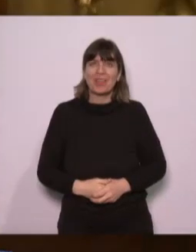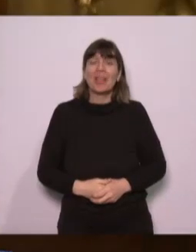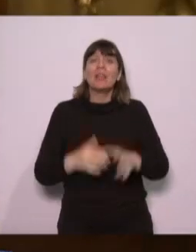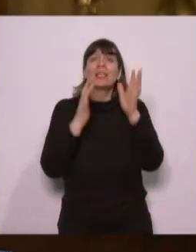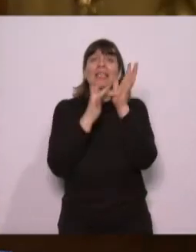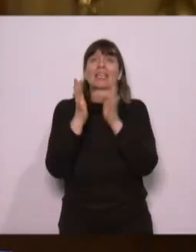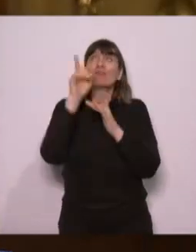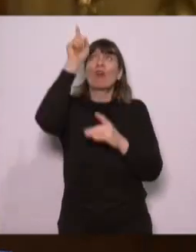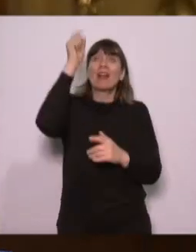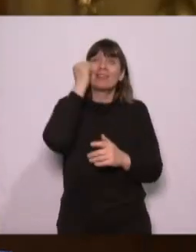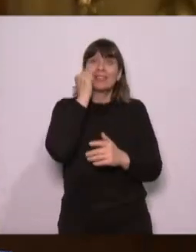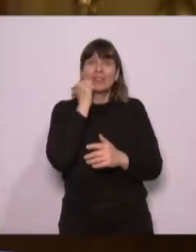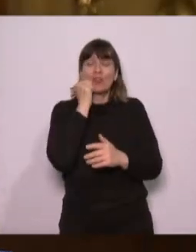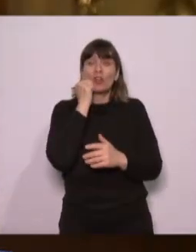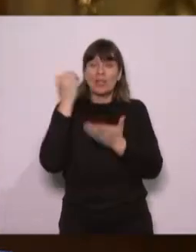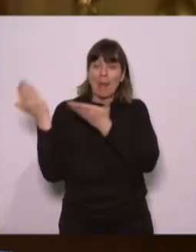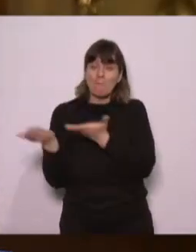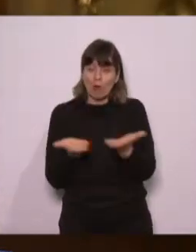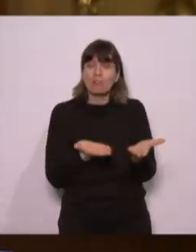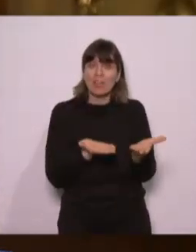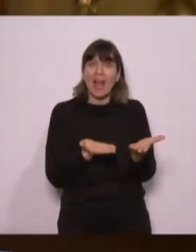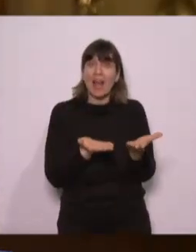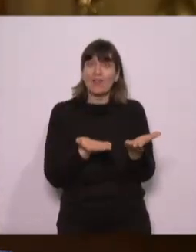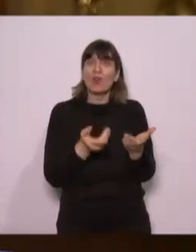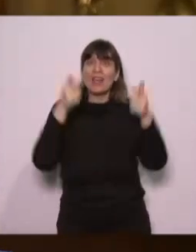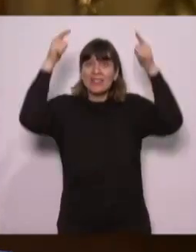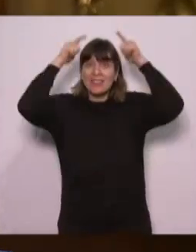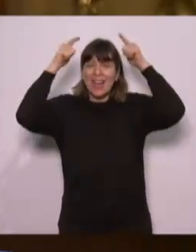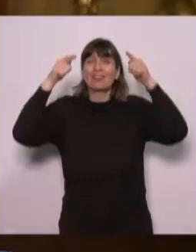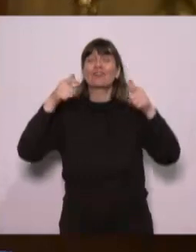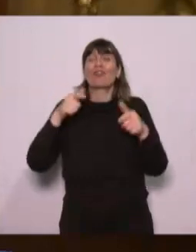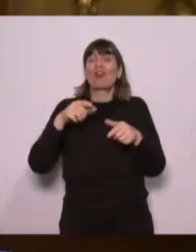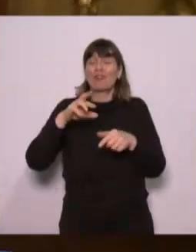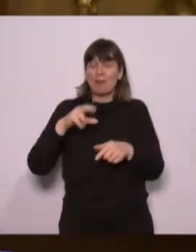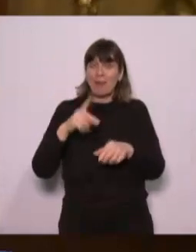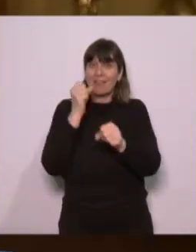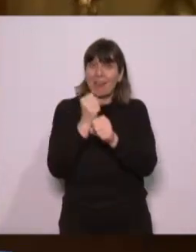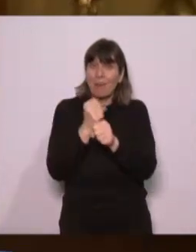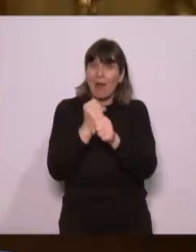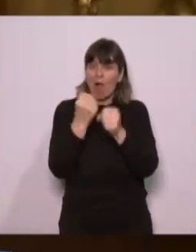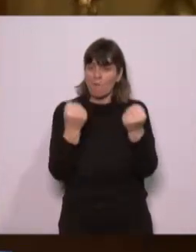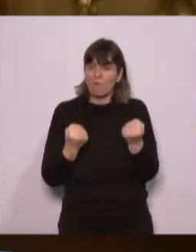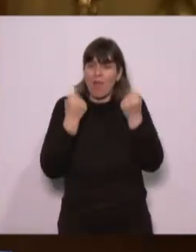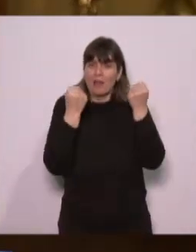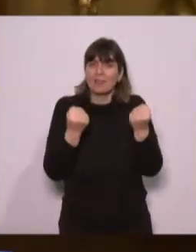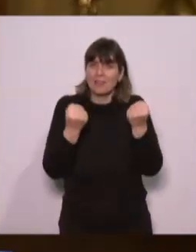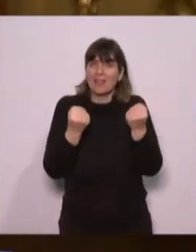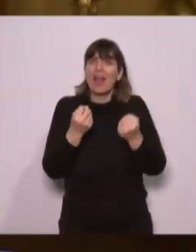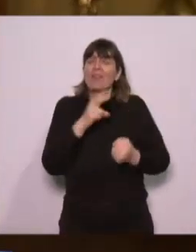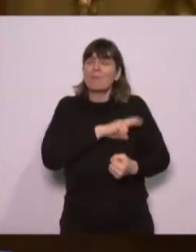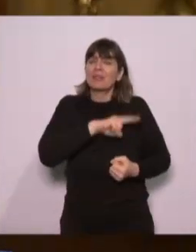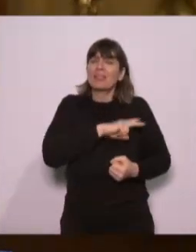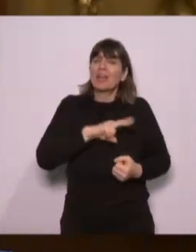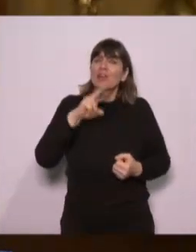Amén. Cristo el Señor, que ha manifestado en San Cayetano la fuerza renovadora del